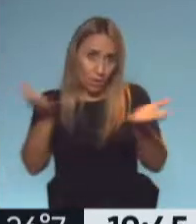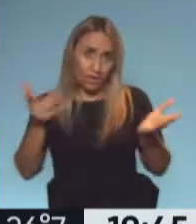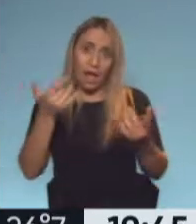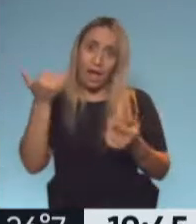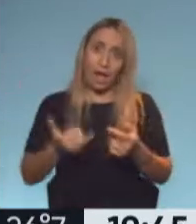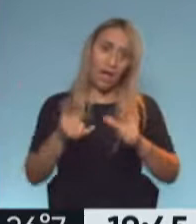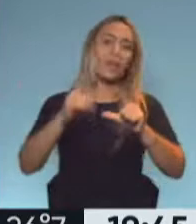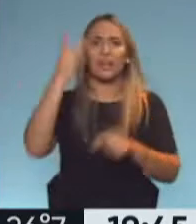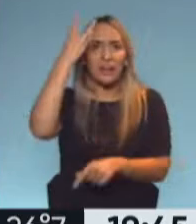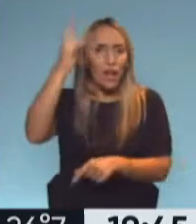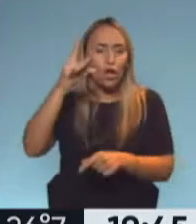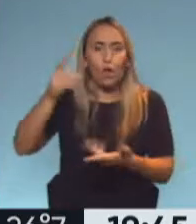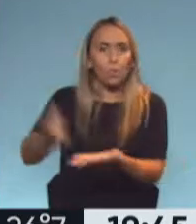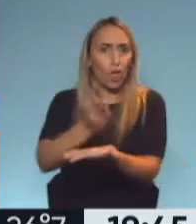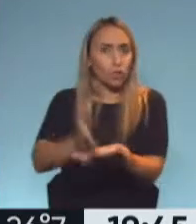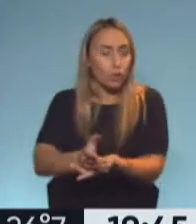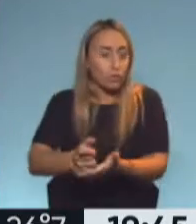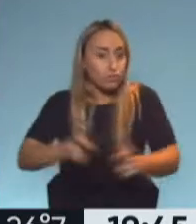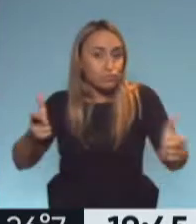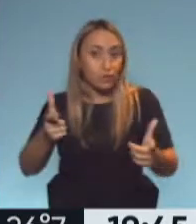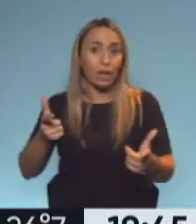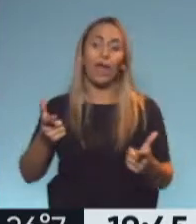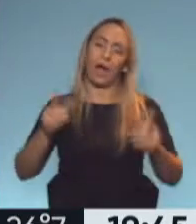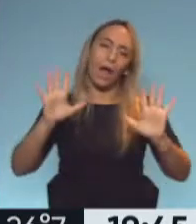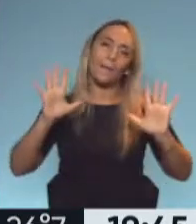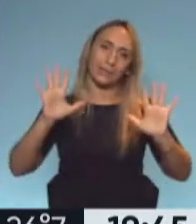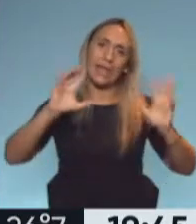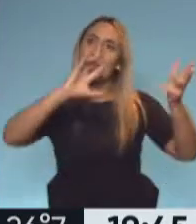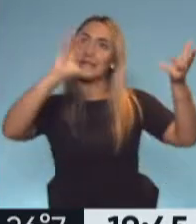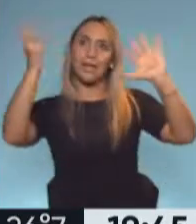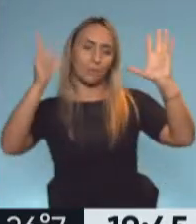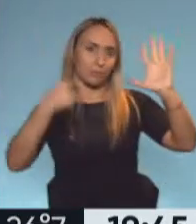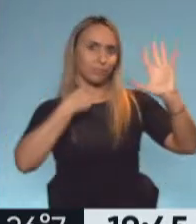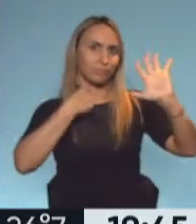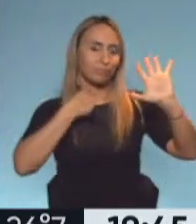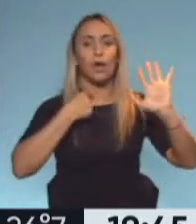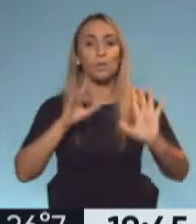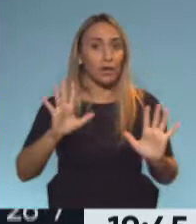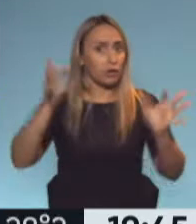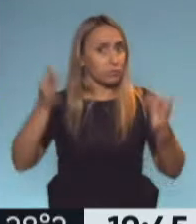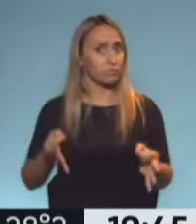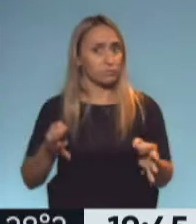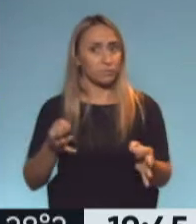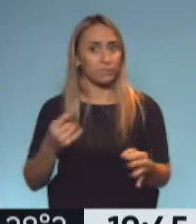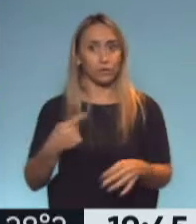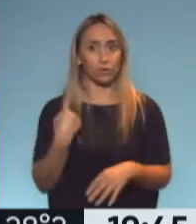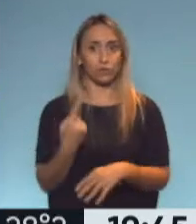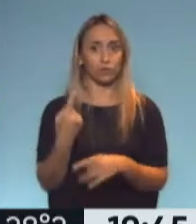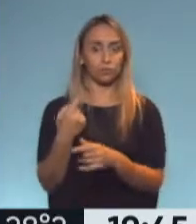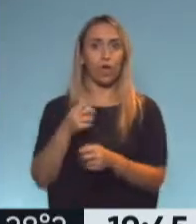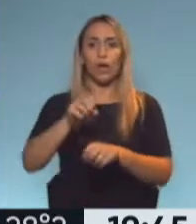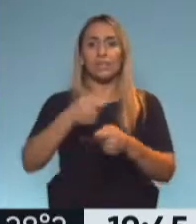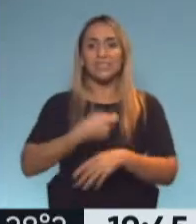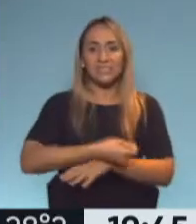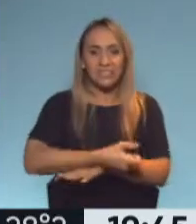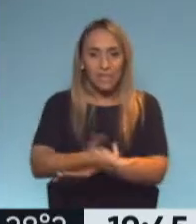producción, de intención. Muchas veces el clima no ofrece, no da la oportunidad, pero estuvimos con intención de siembra récord en